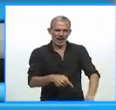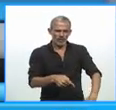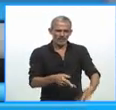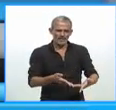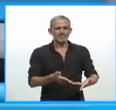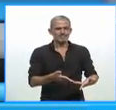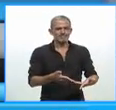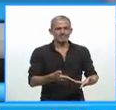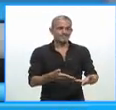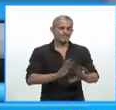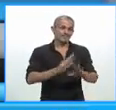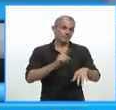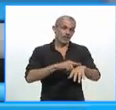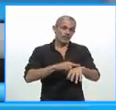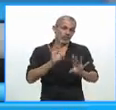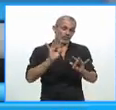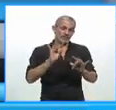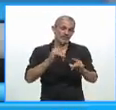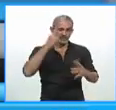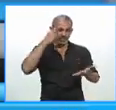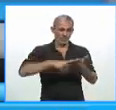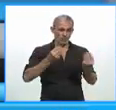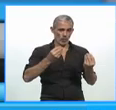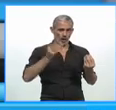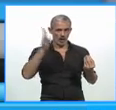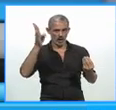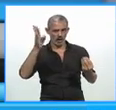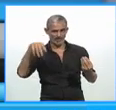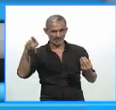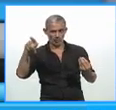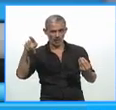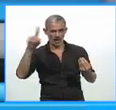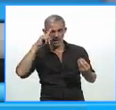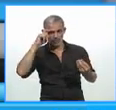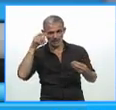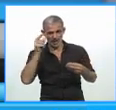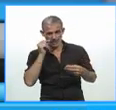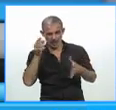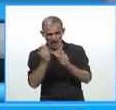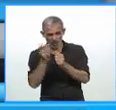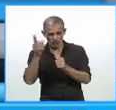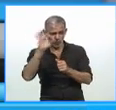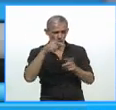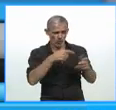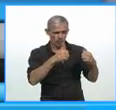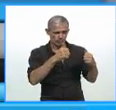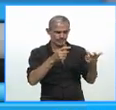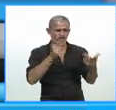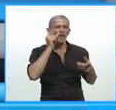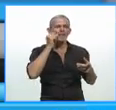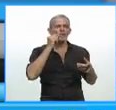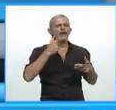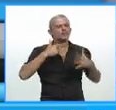Así que nada, fue un momento súper difícil porque había que tomar una decisión. Nosotros siempre estuvimos tranquilos porque lo que él nos decía nos